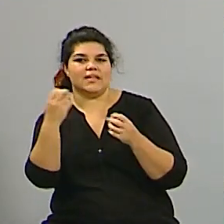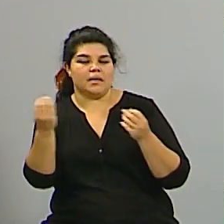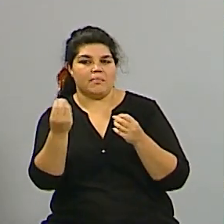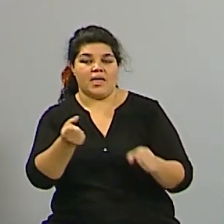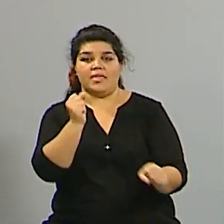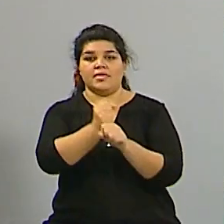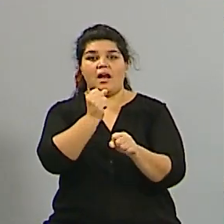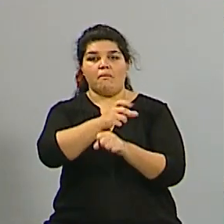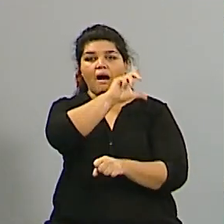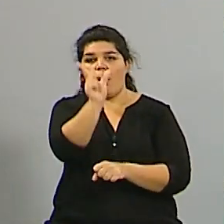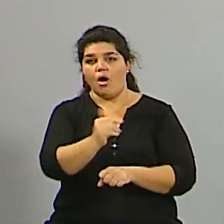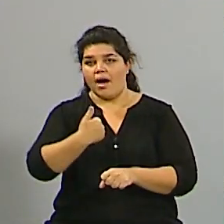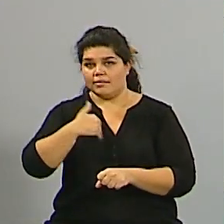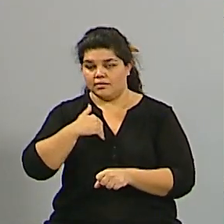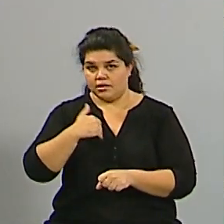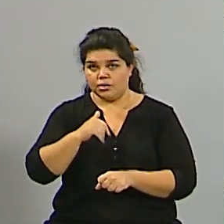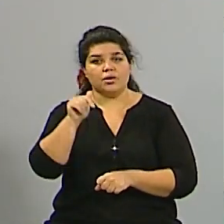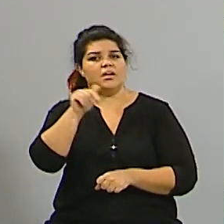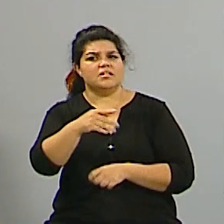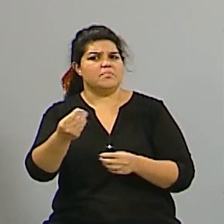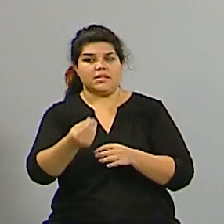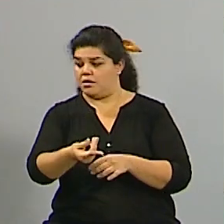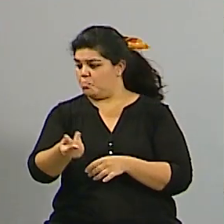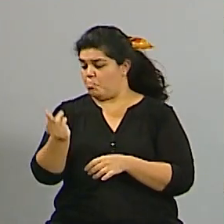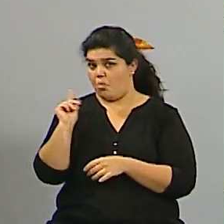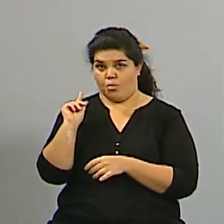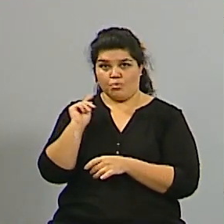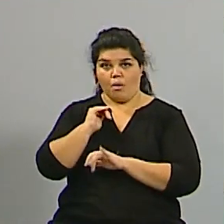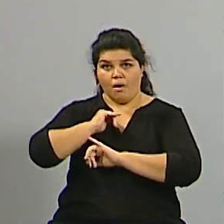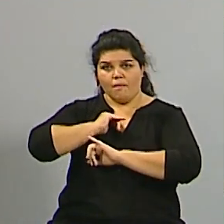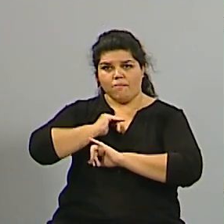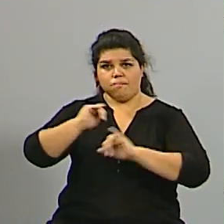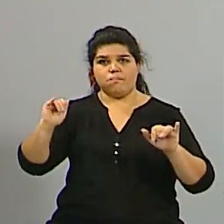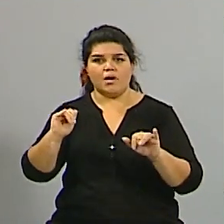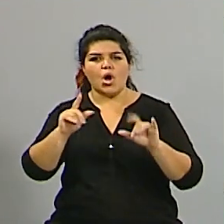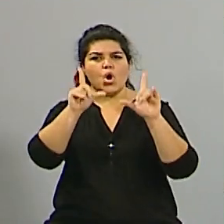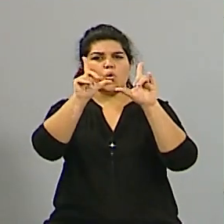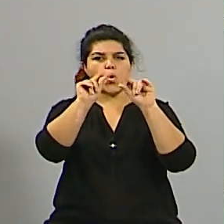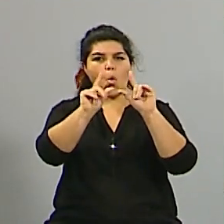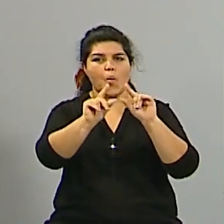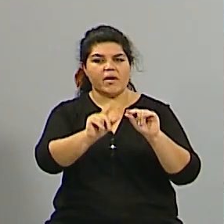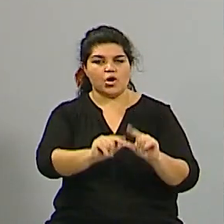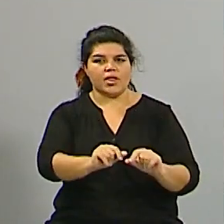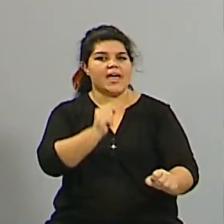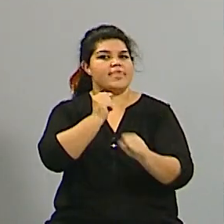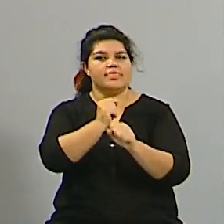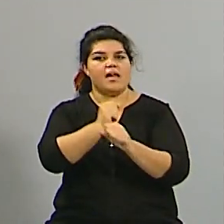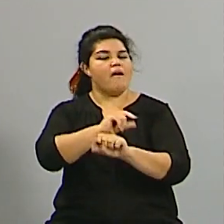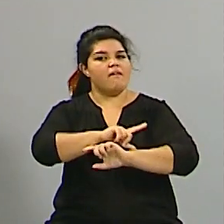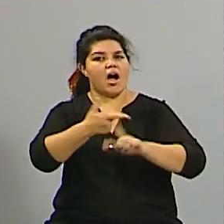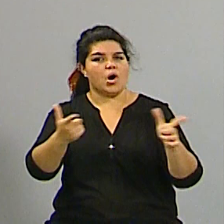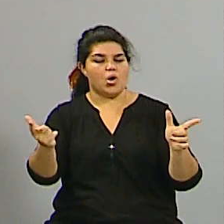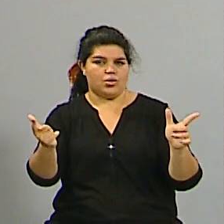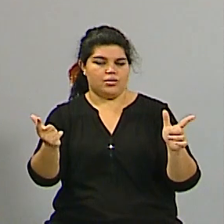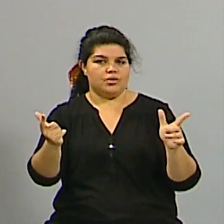laboral argentino. Esto frente a un panorama, se conoció hace poco el tema de las cifras de desempleo que va en baja